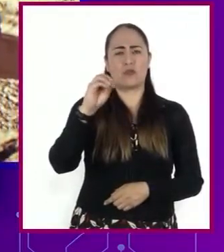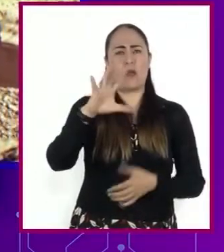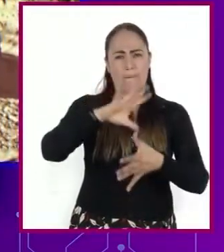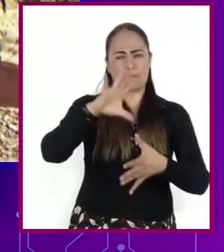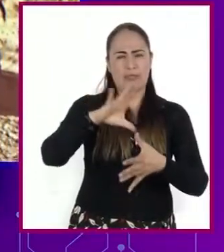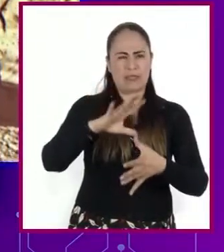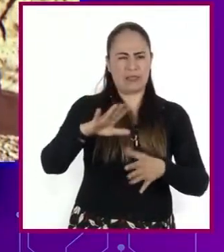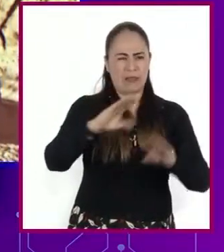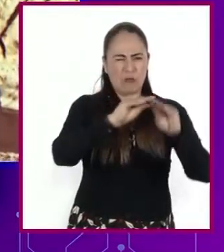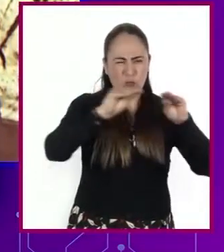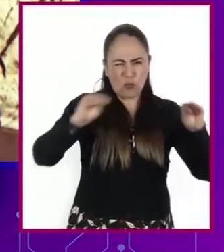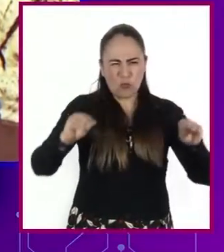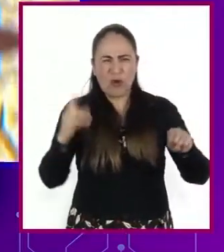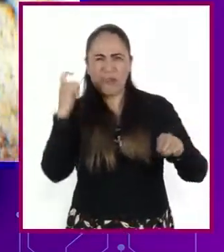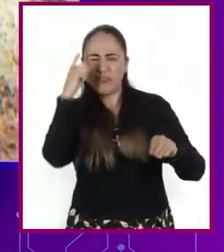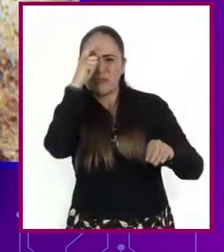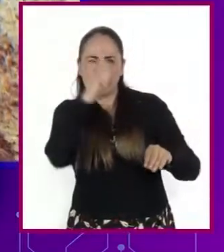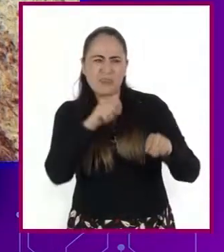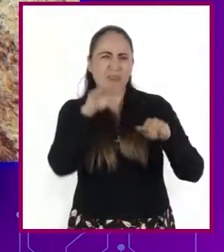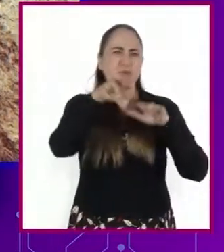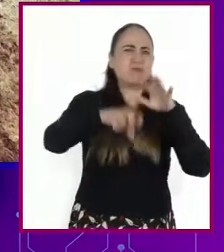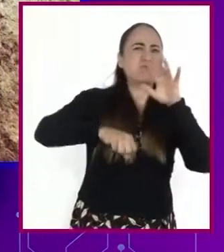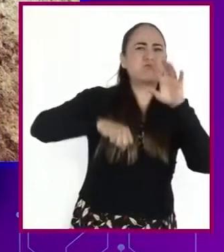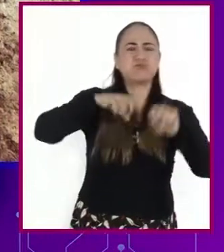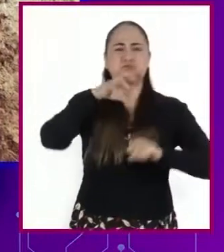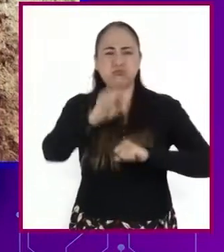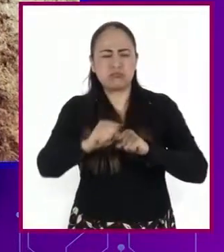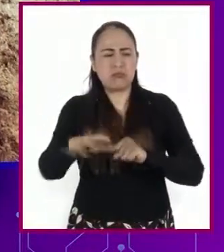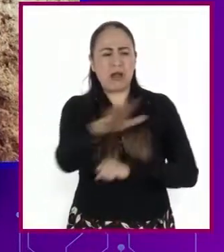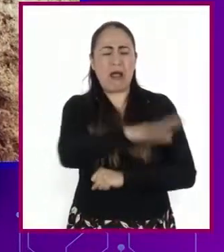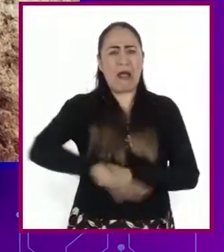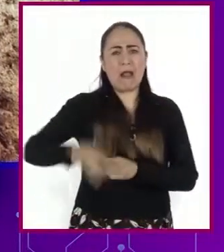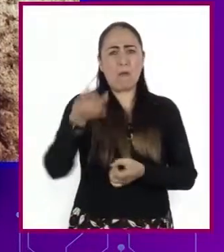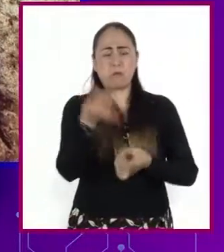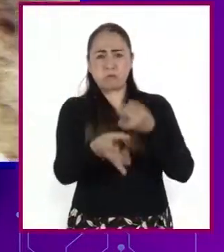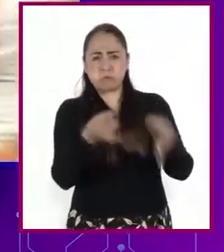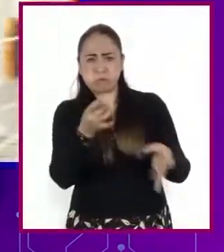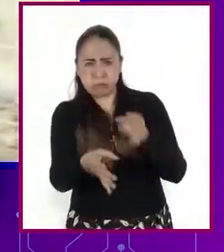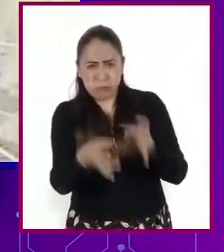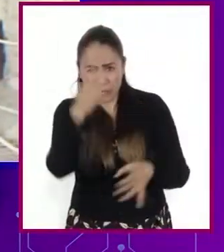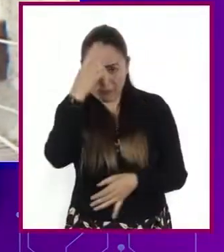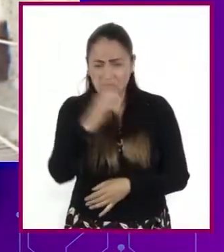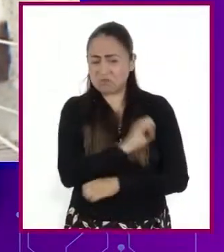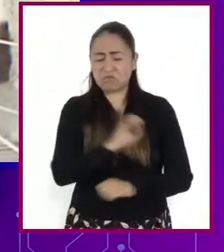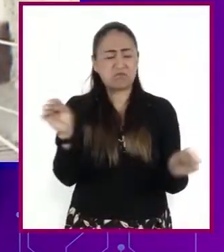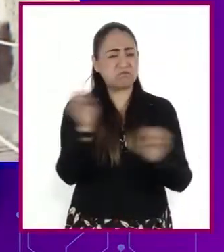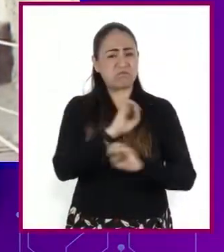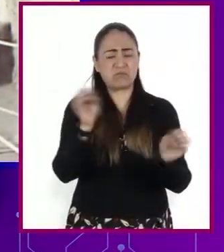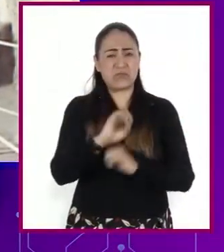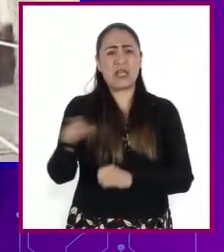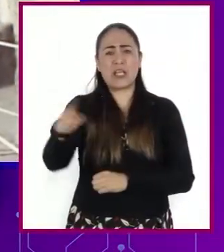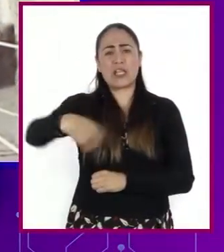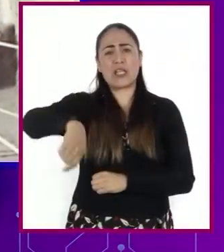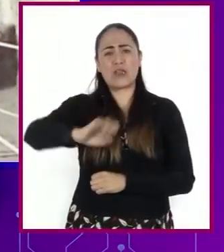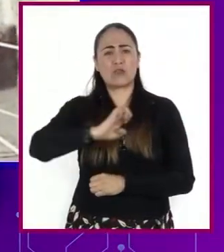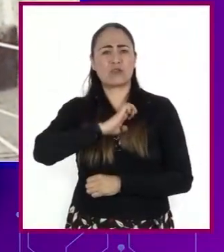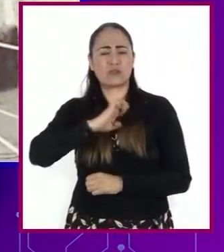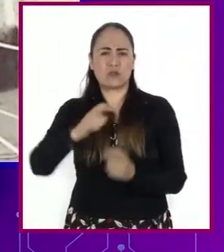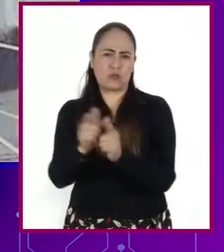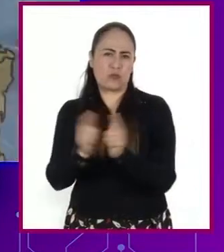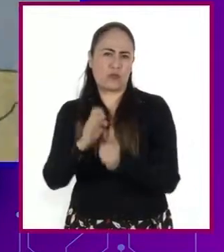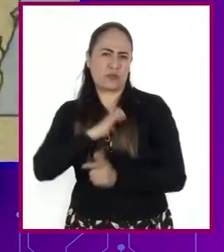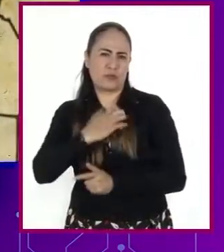Norte. La expansión de la Nueva España hacia el norte fue motivada por la ambición de encontrar las míticas ciudades de Cíbola